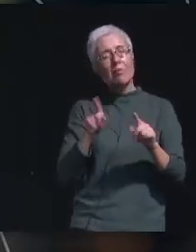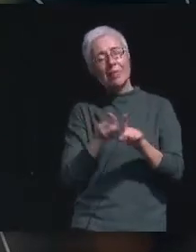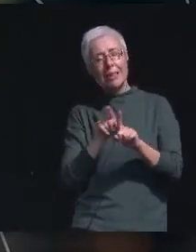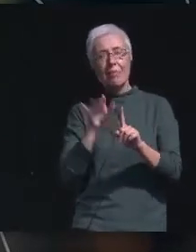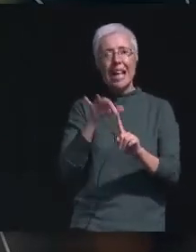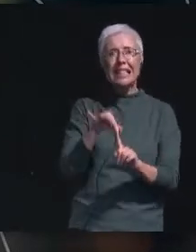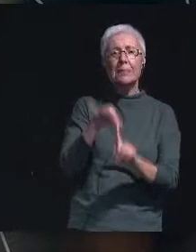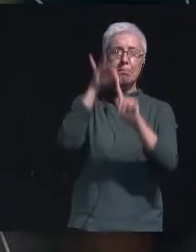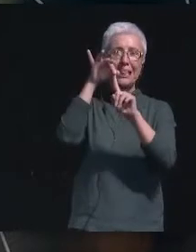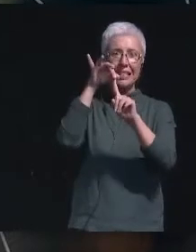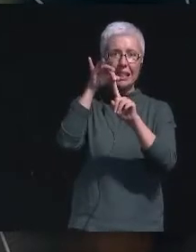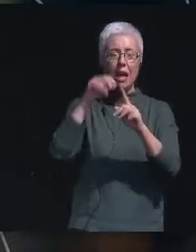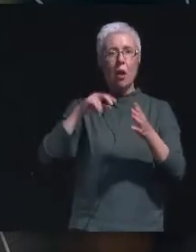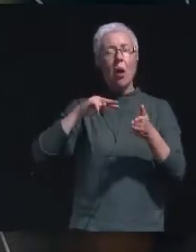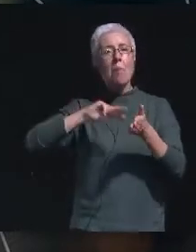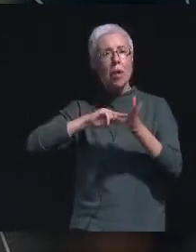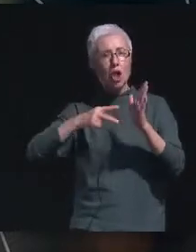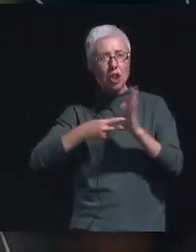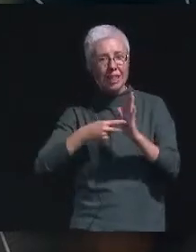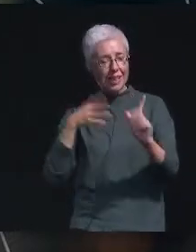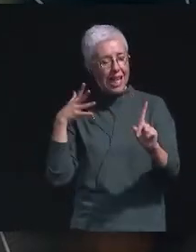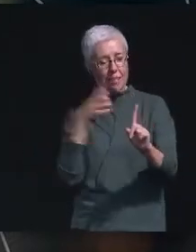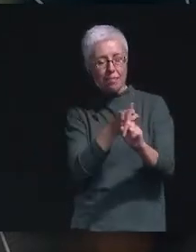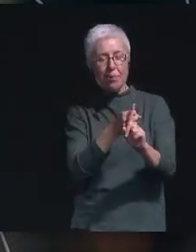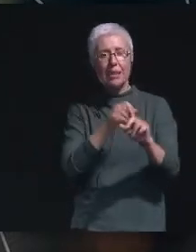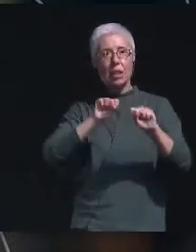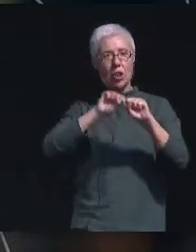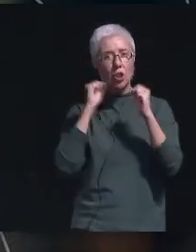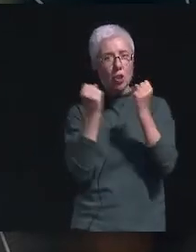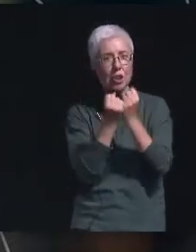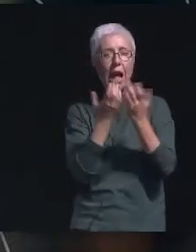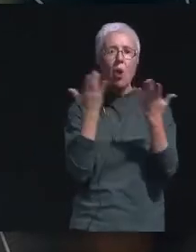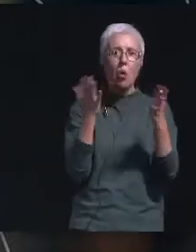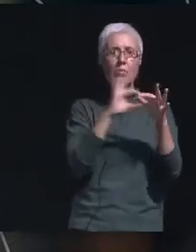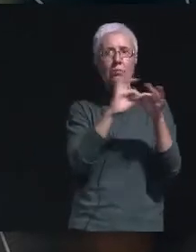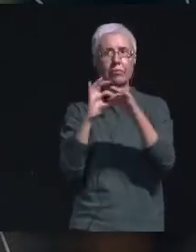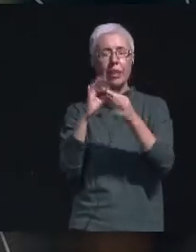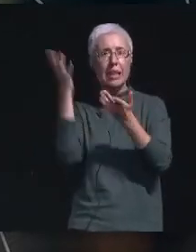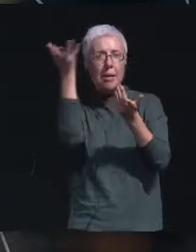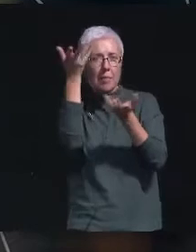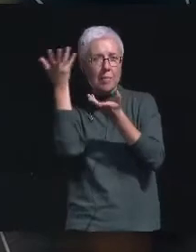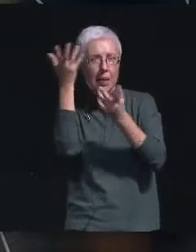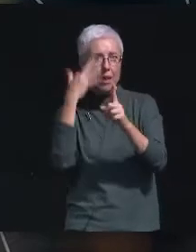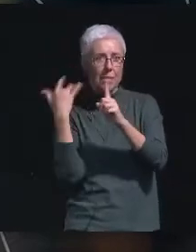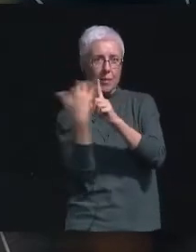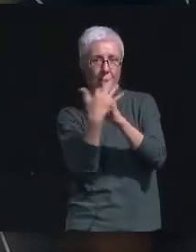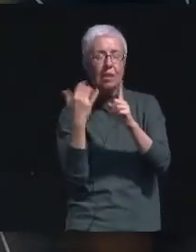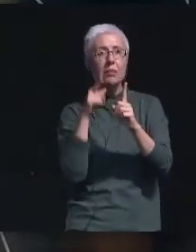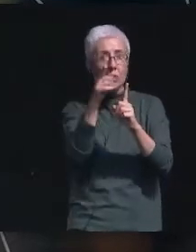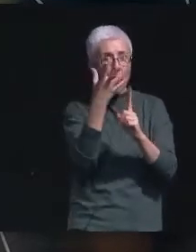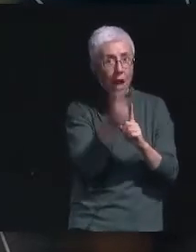alguna línea específica para proyectos que tengan impacto social y o medioambiental. Si lo habéis pensado, si lo tenéis, si lo vais a